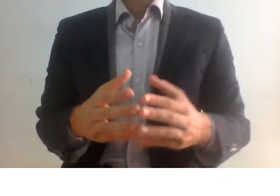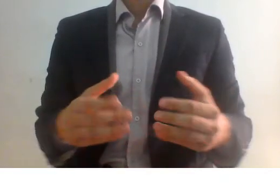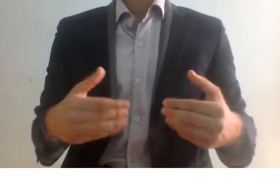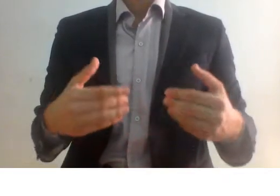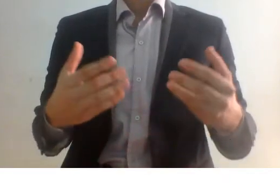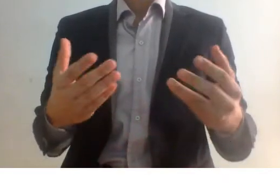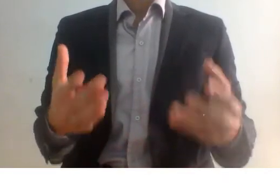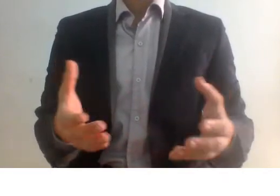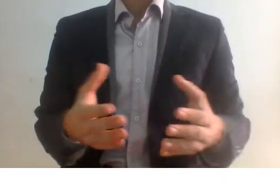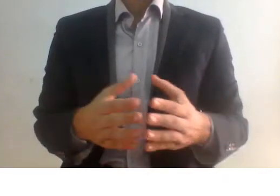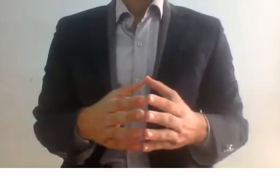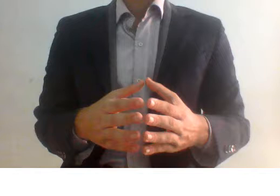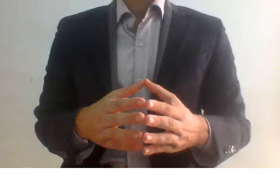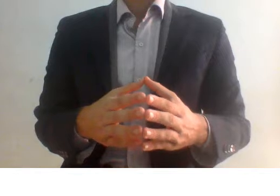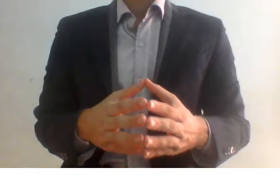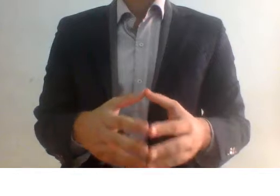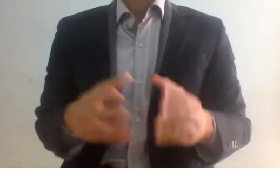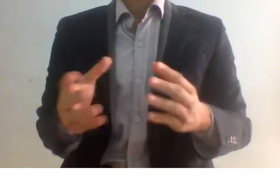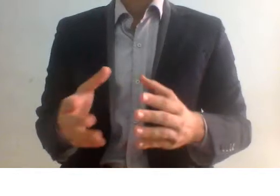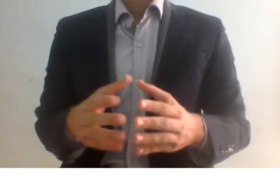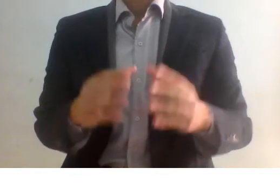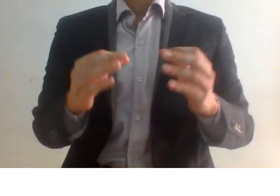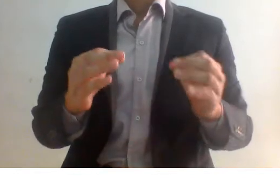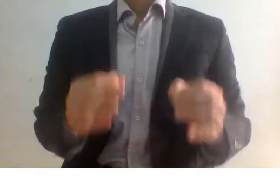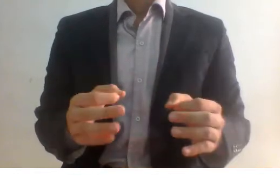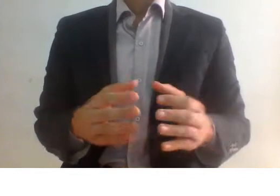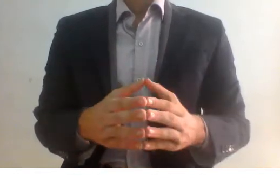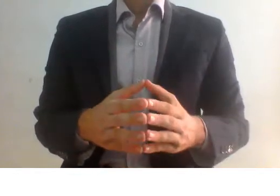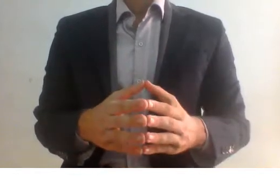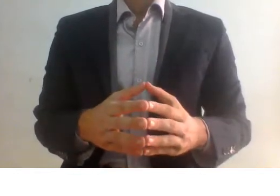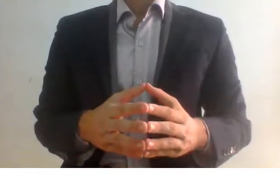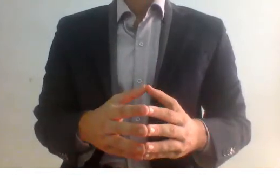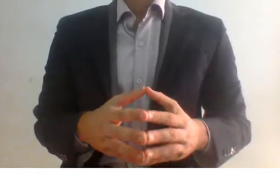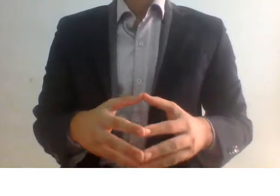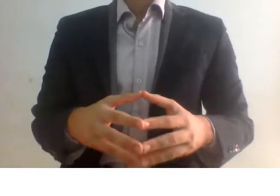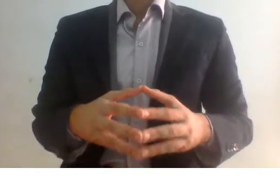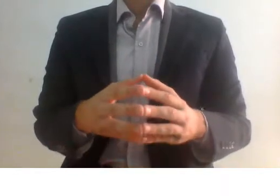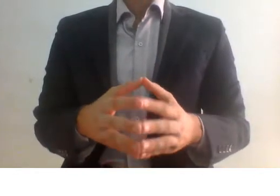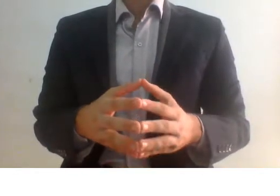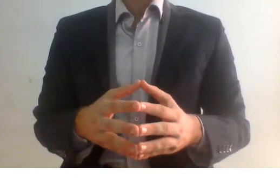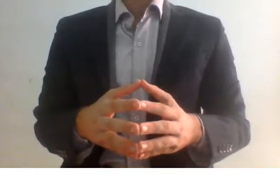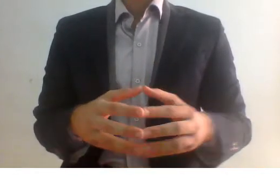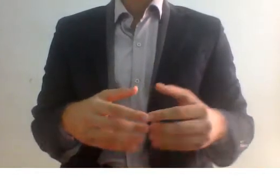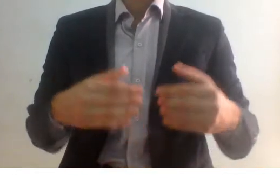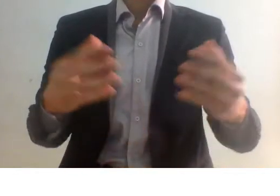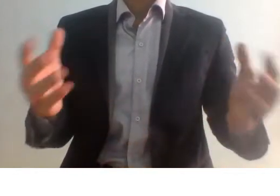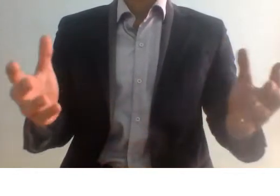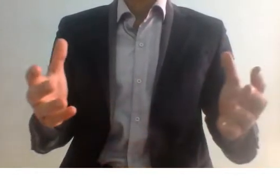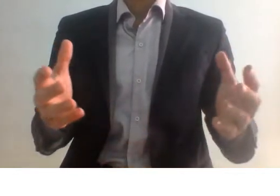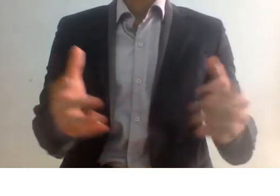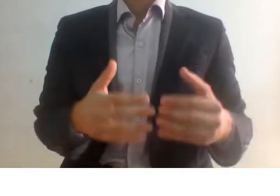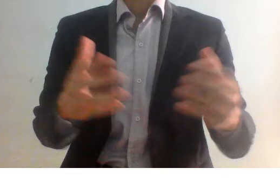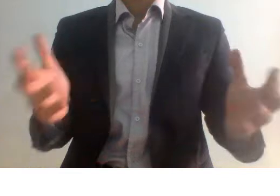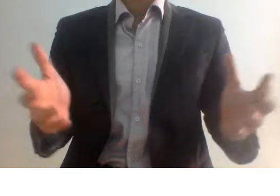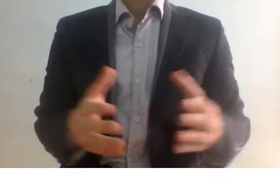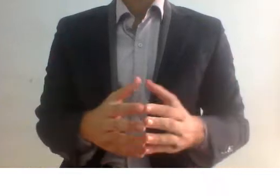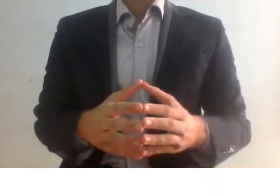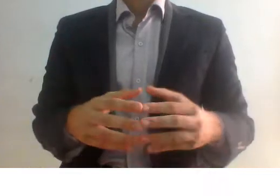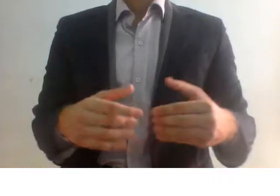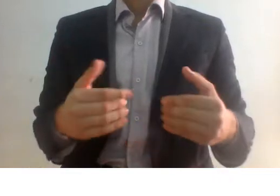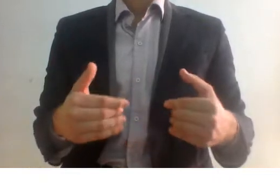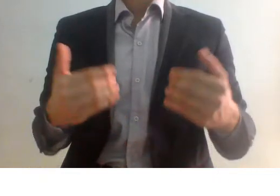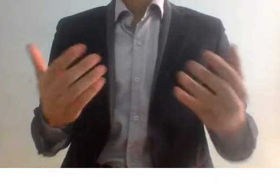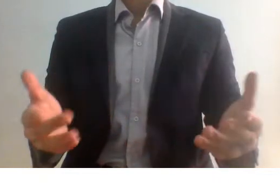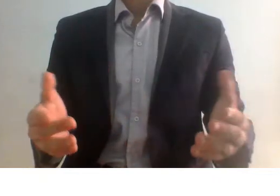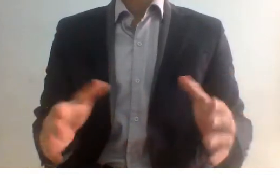esos son un elemento más dentro del proceso, pues, en el cual ellos generan economía. ¿Y esto por qué lo digo? Porque hace prácticamente